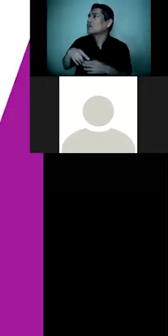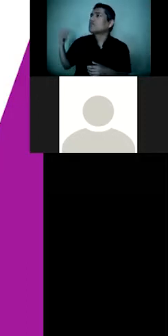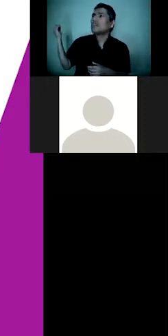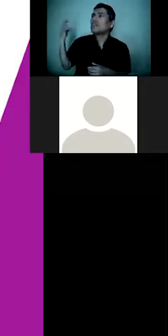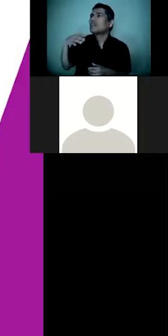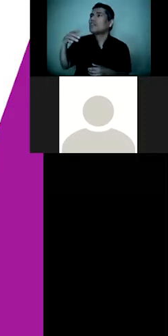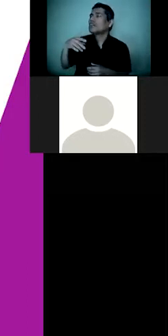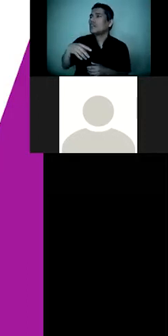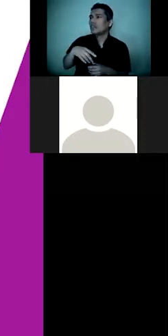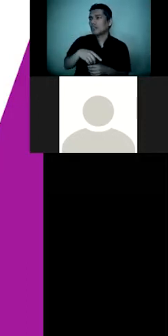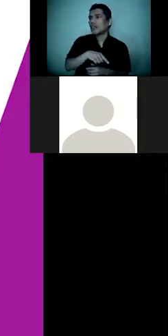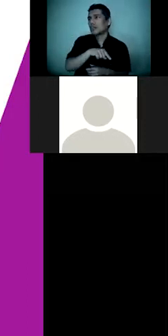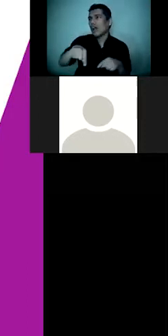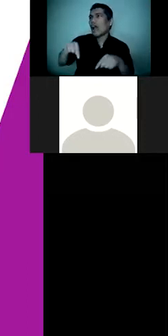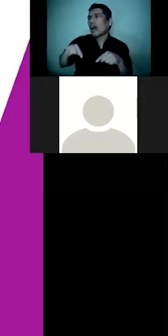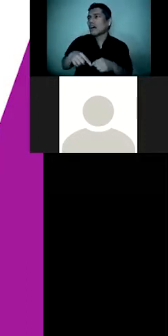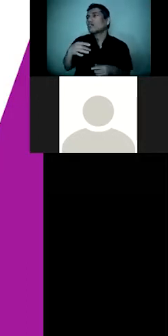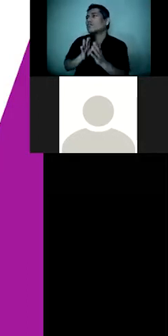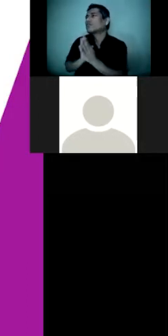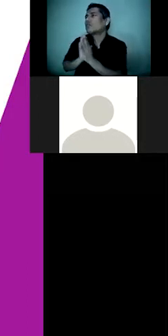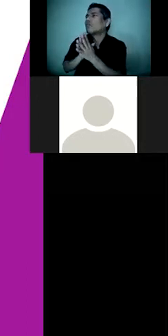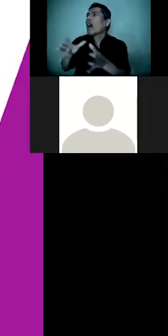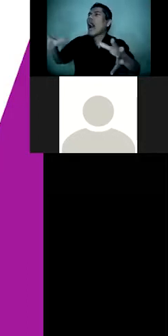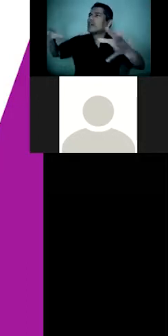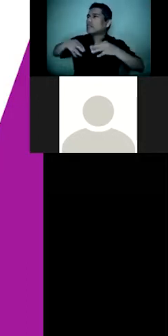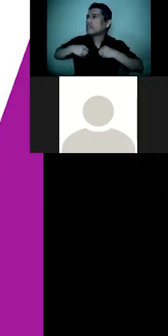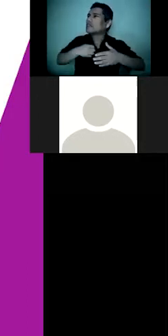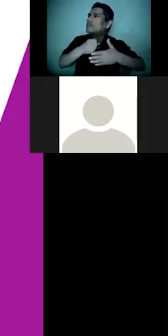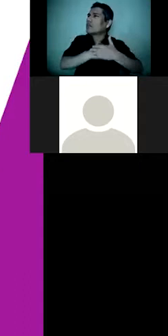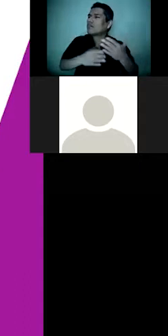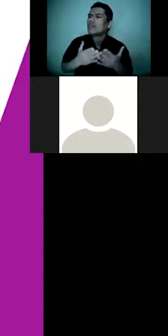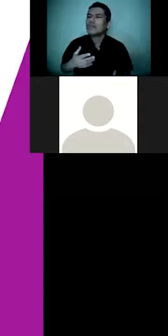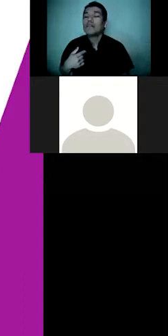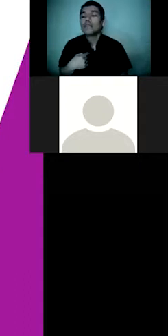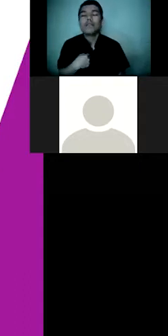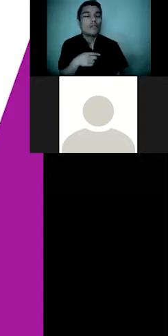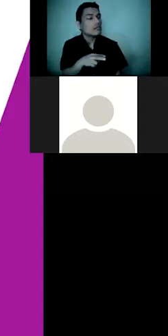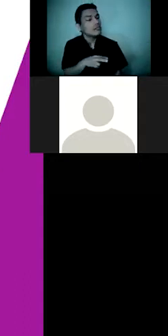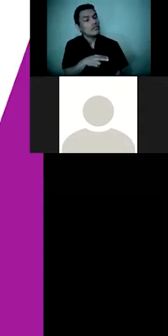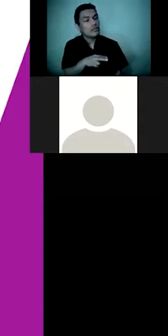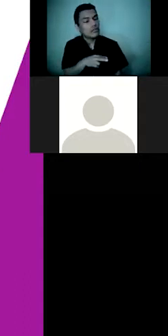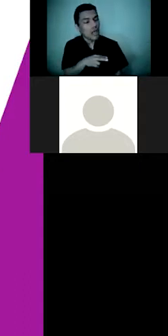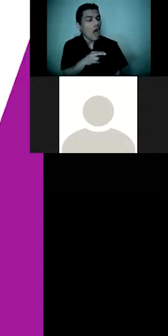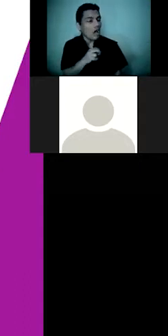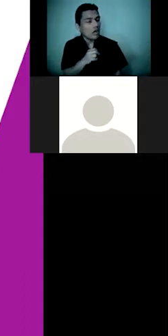traerlo acá al colegio, por favor. Acá al colegio, por favor, sí, acéptenlo, ¿sí?